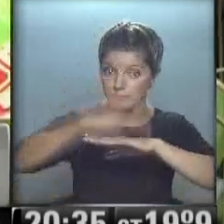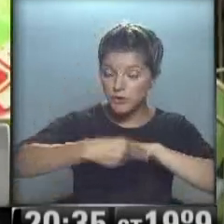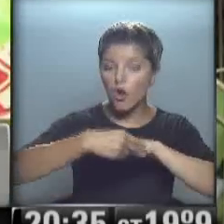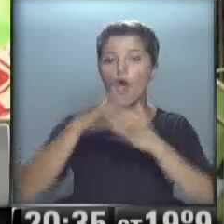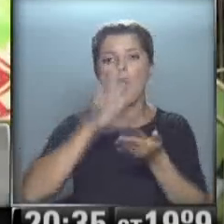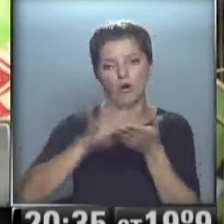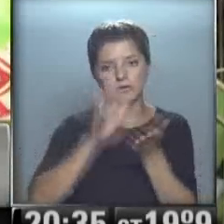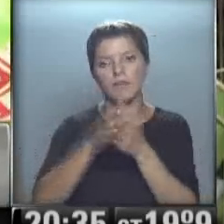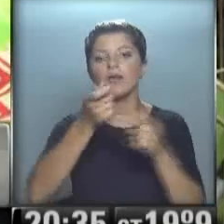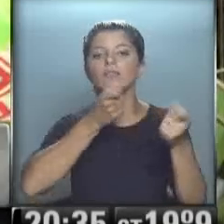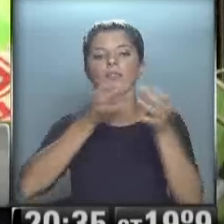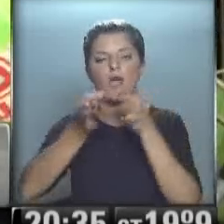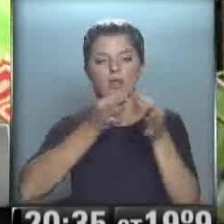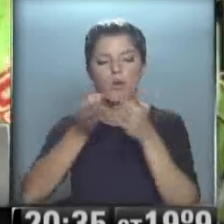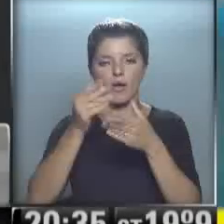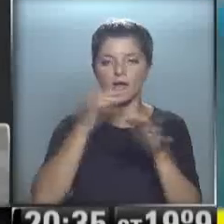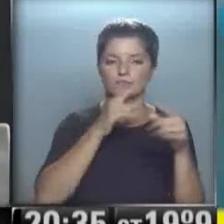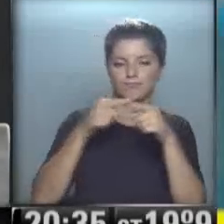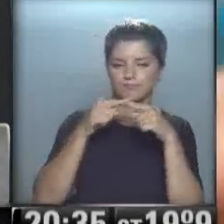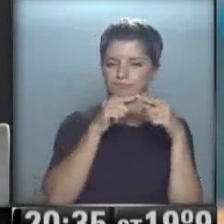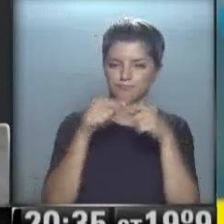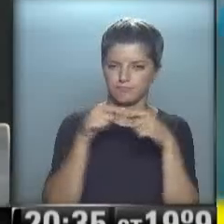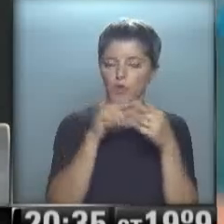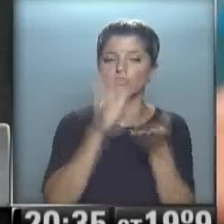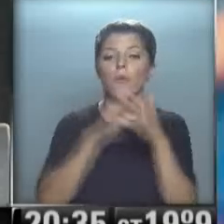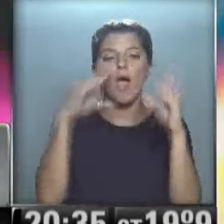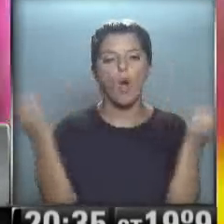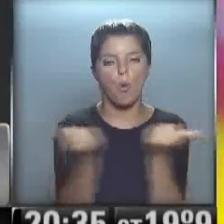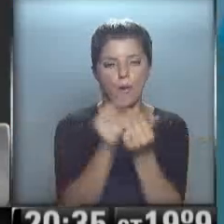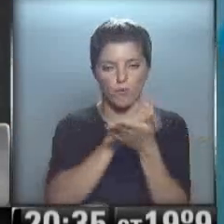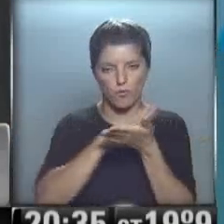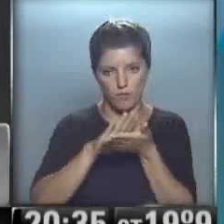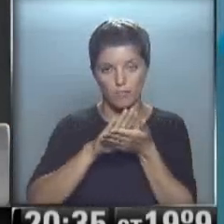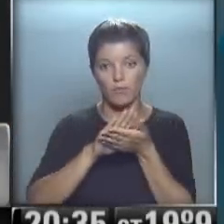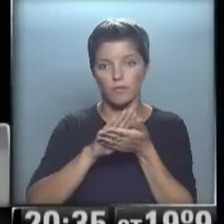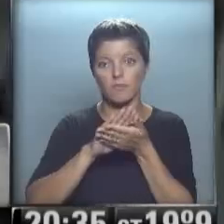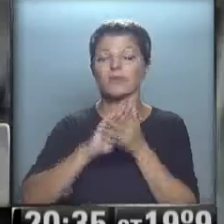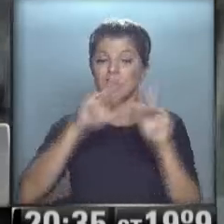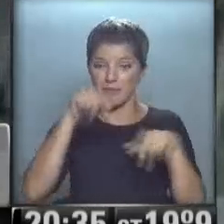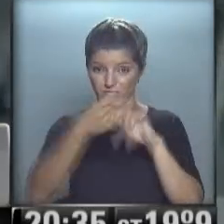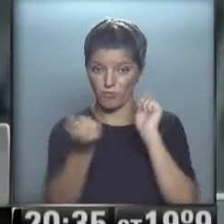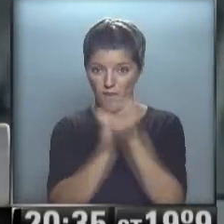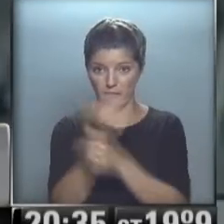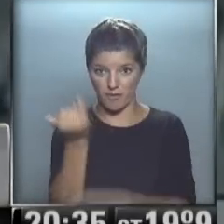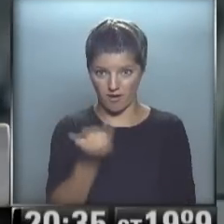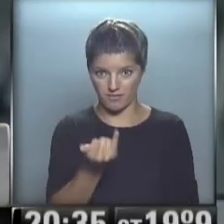vuelvan a renegociar y armar algún otro tipo de acuerdo que tenga también estos cambios.